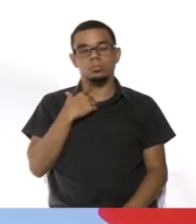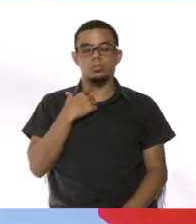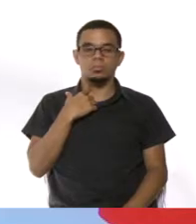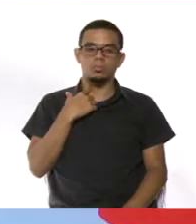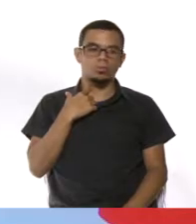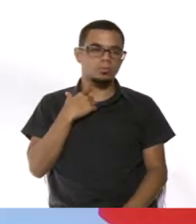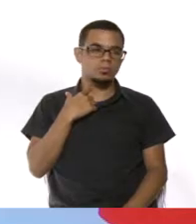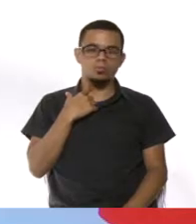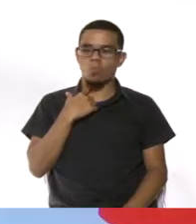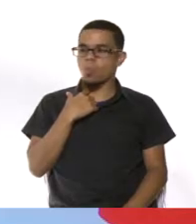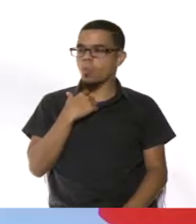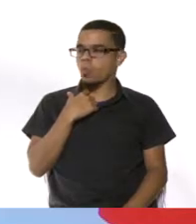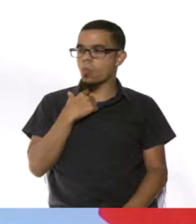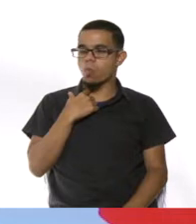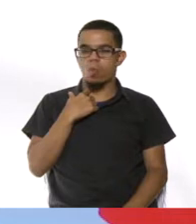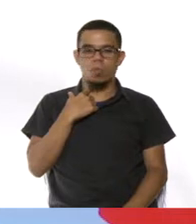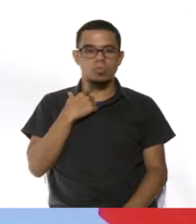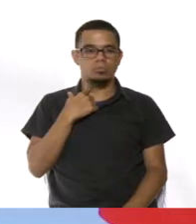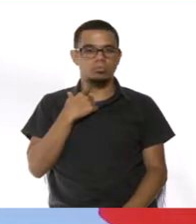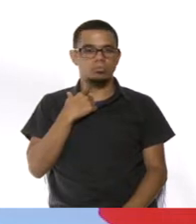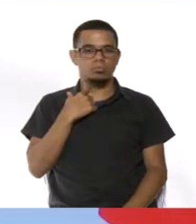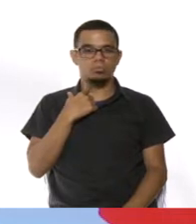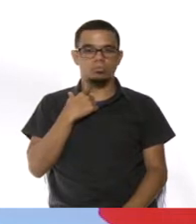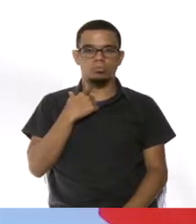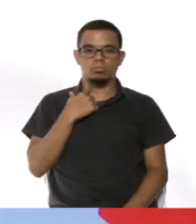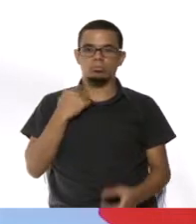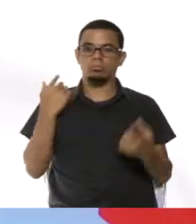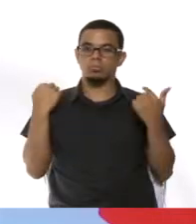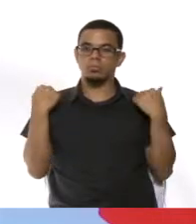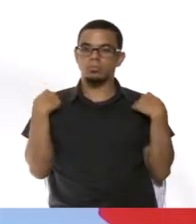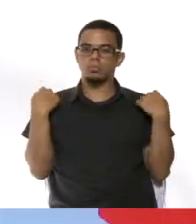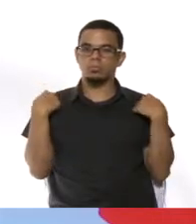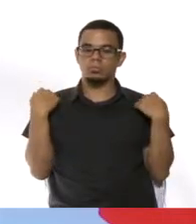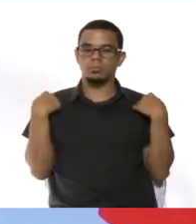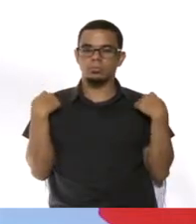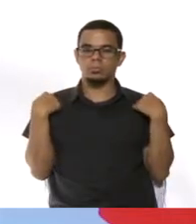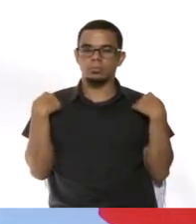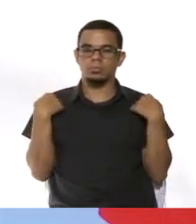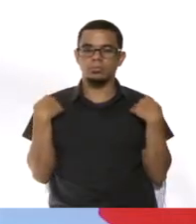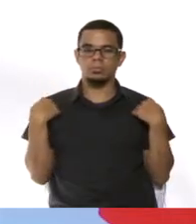lado al otro, muevan sus hombros